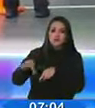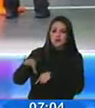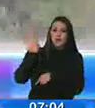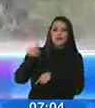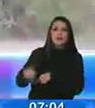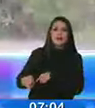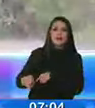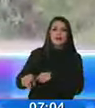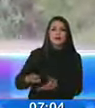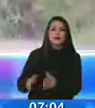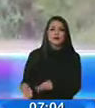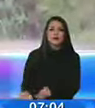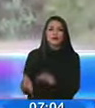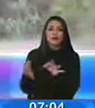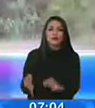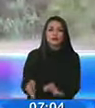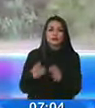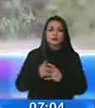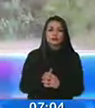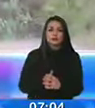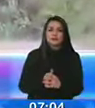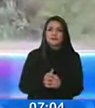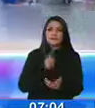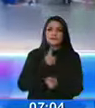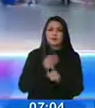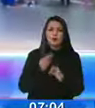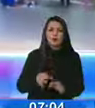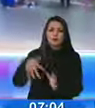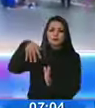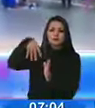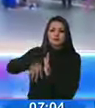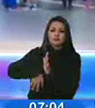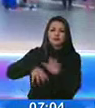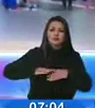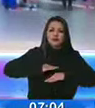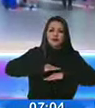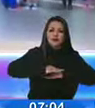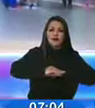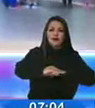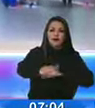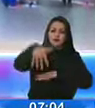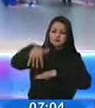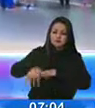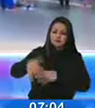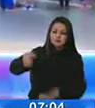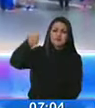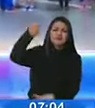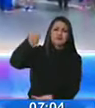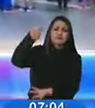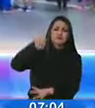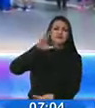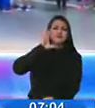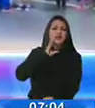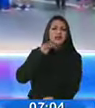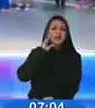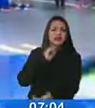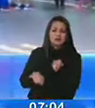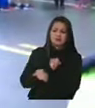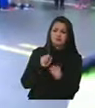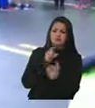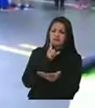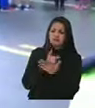en un operativo. Pudimos percatar que en un desagüe que hay en el lugar hay una funda negra. Es como haciendo un poco porque